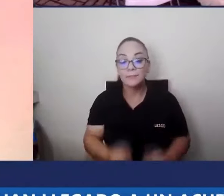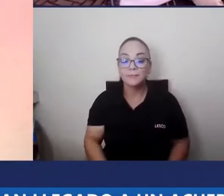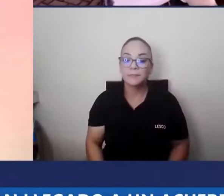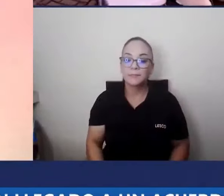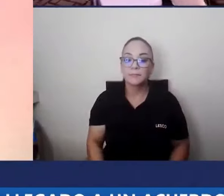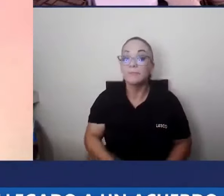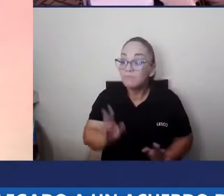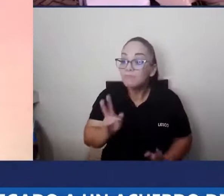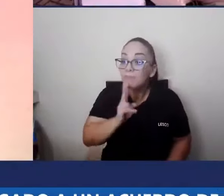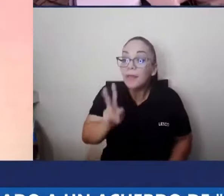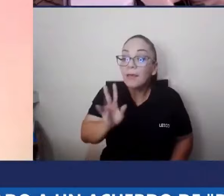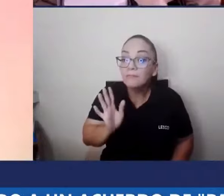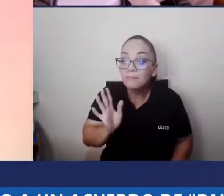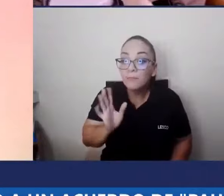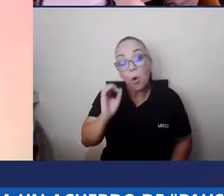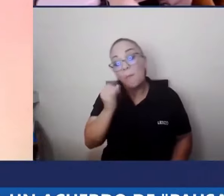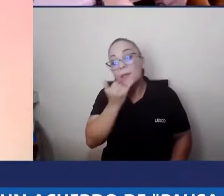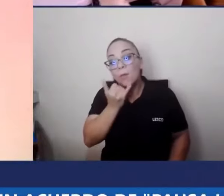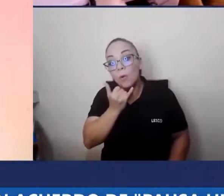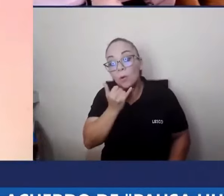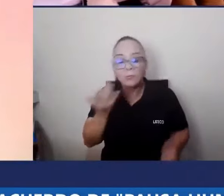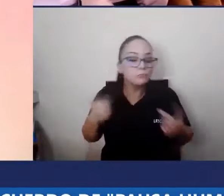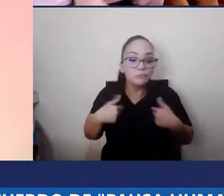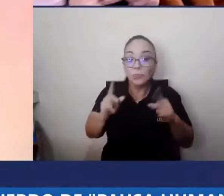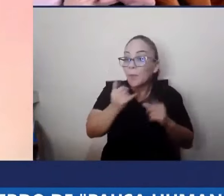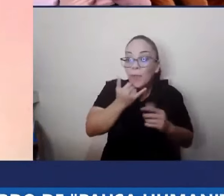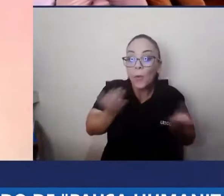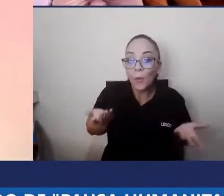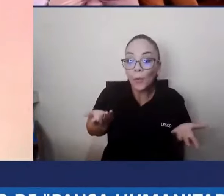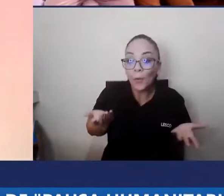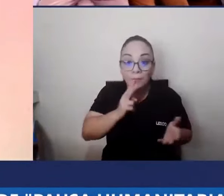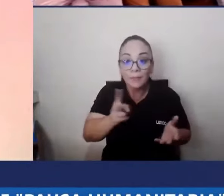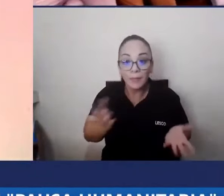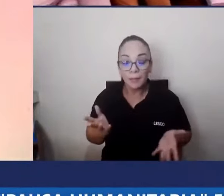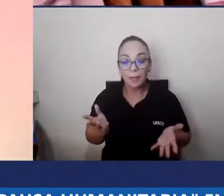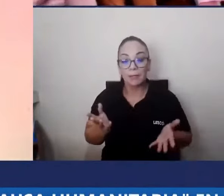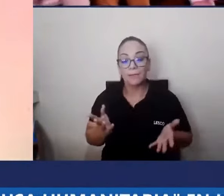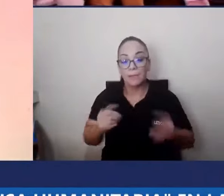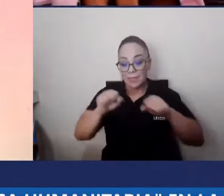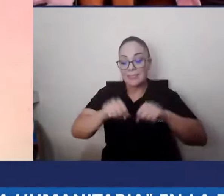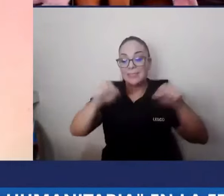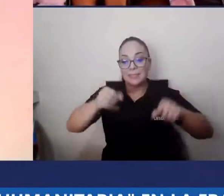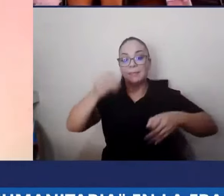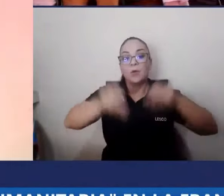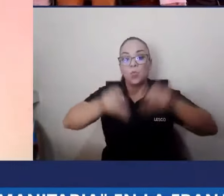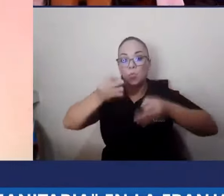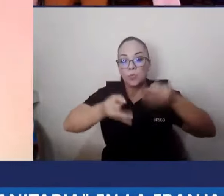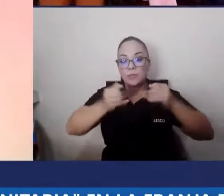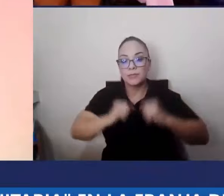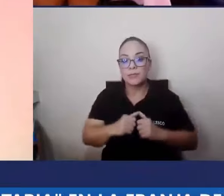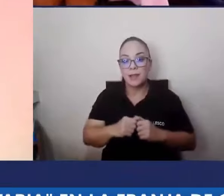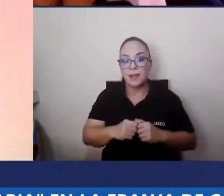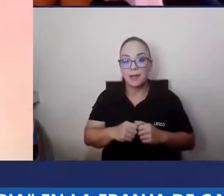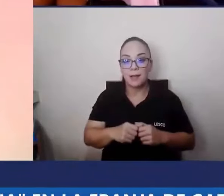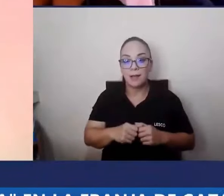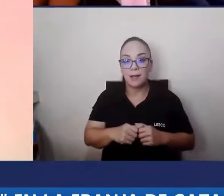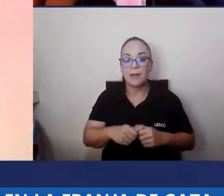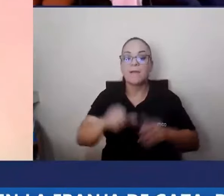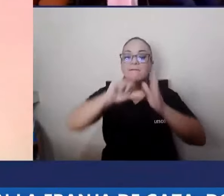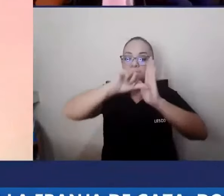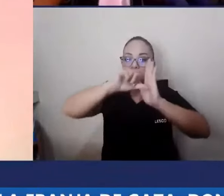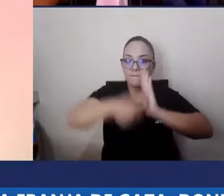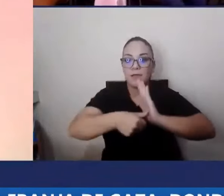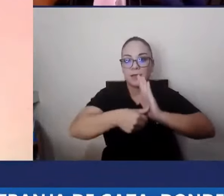equivoco? No. Nuestro sistema judicial es enfático